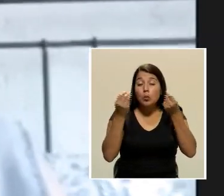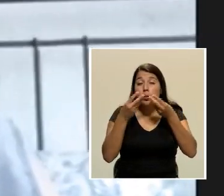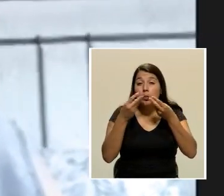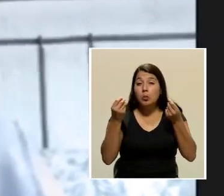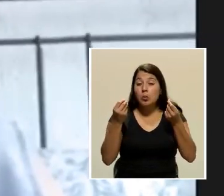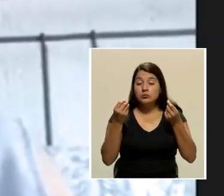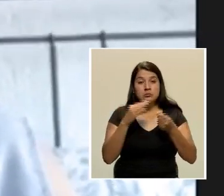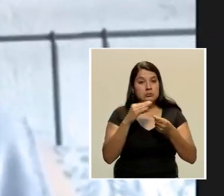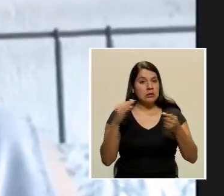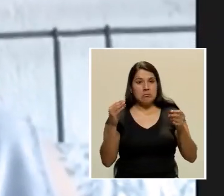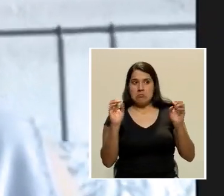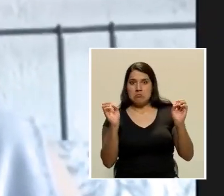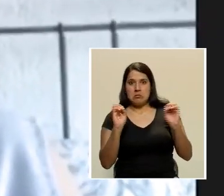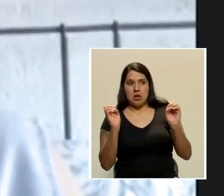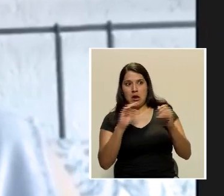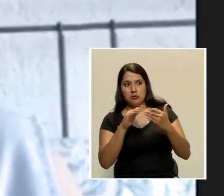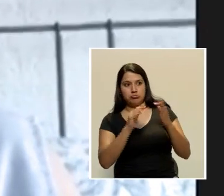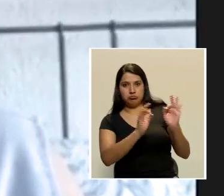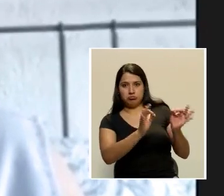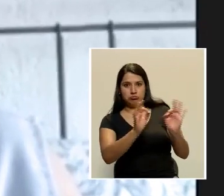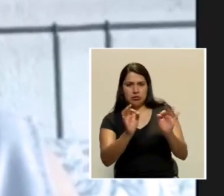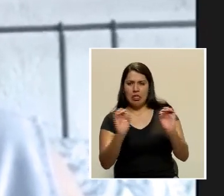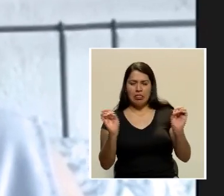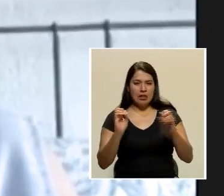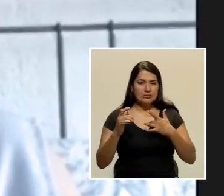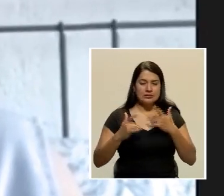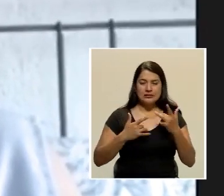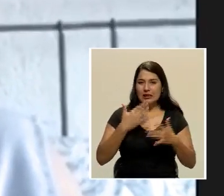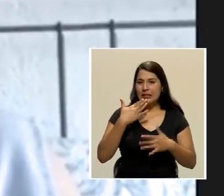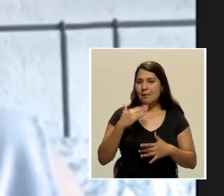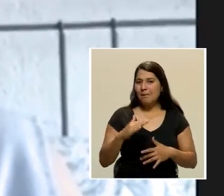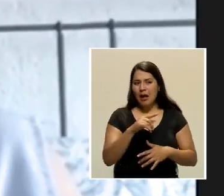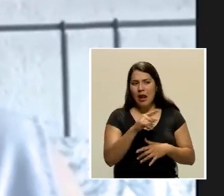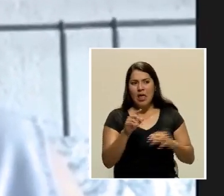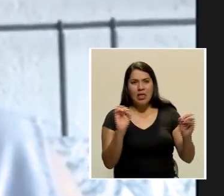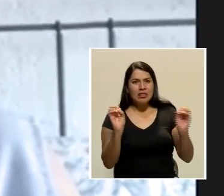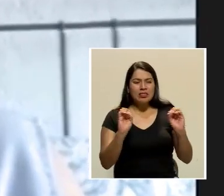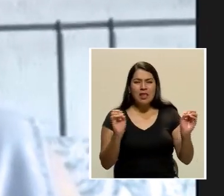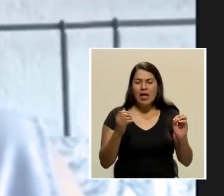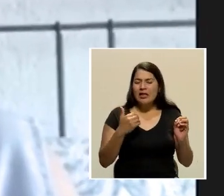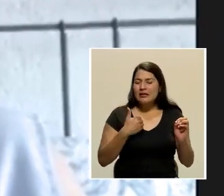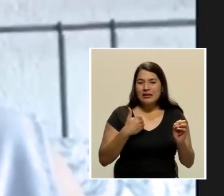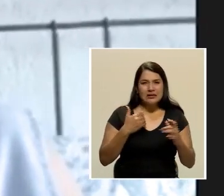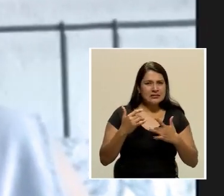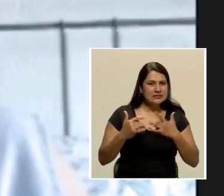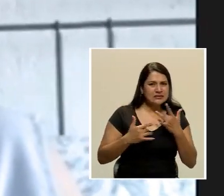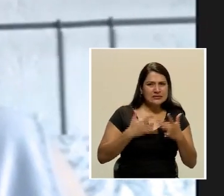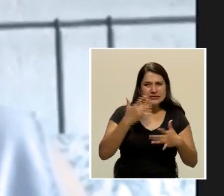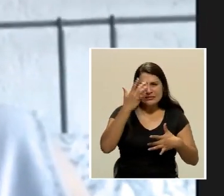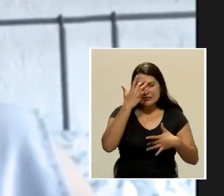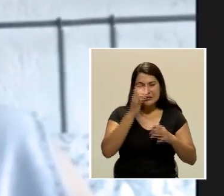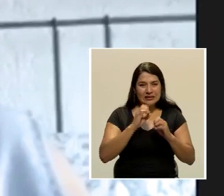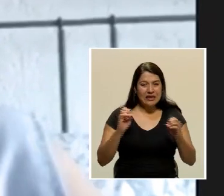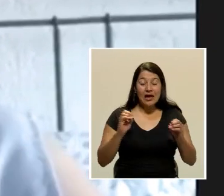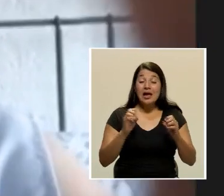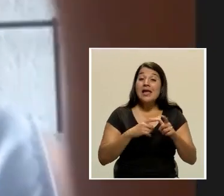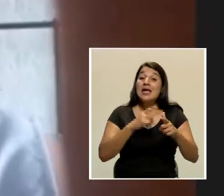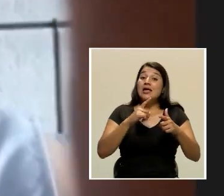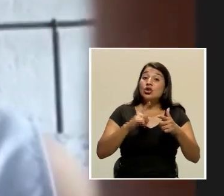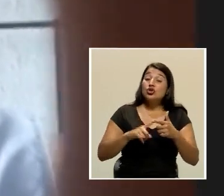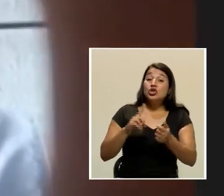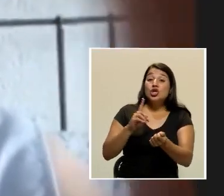fue buscando con una valoración médica para ver si alguien tenía temperatura